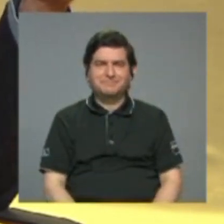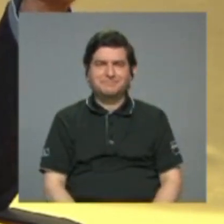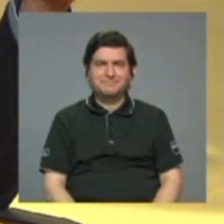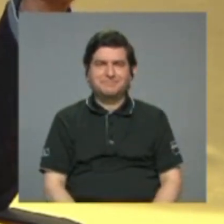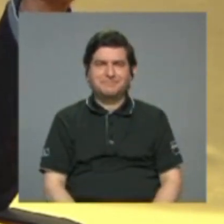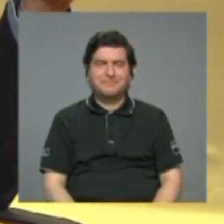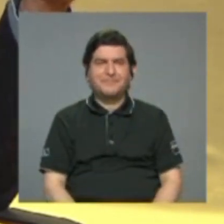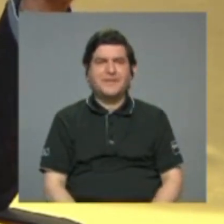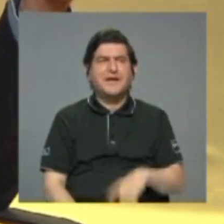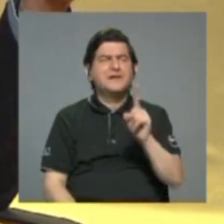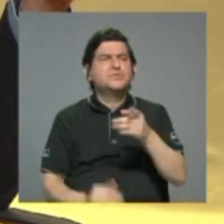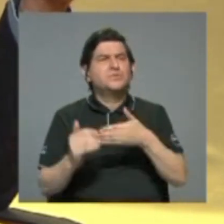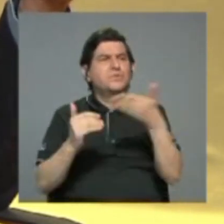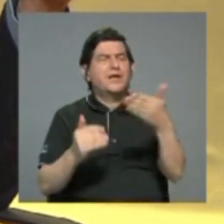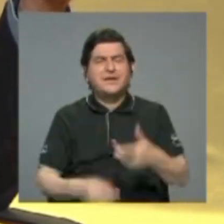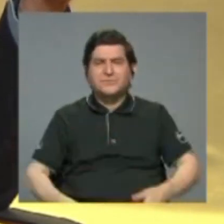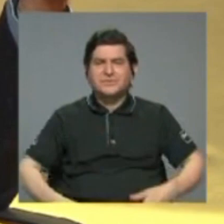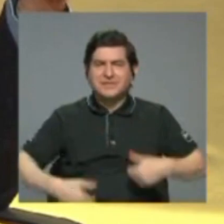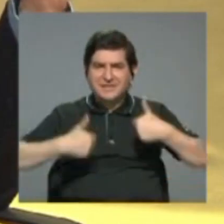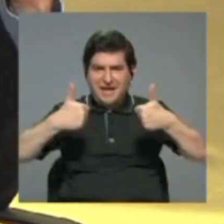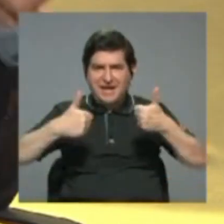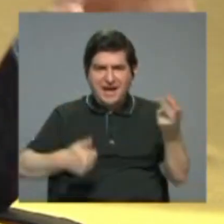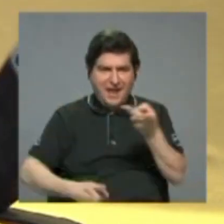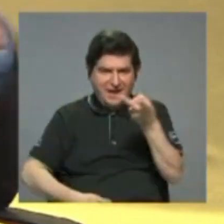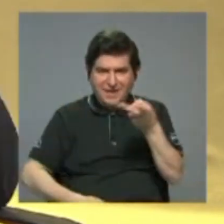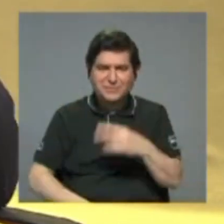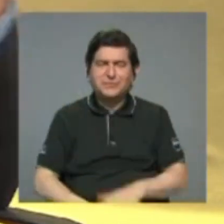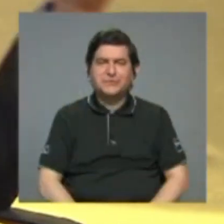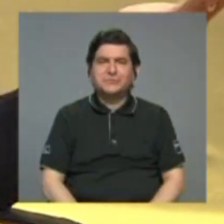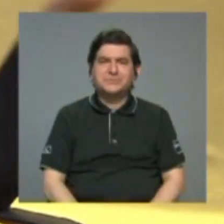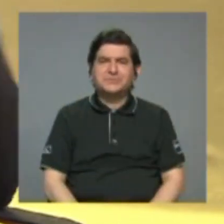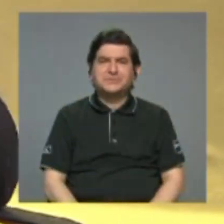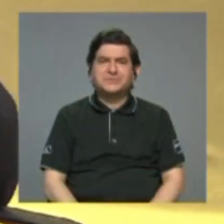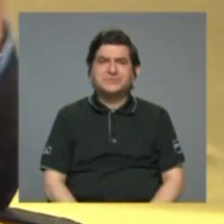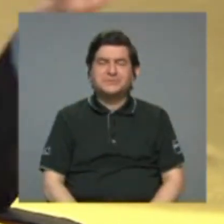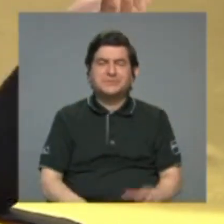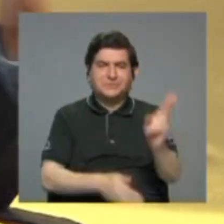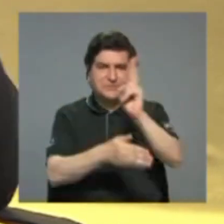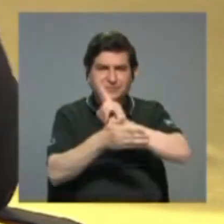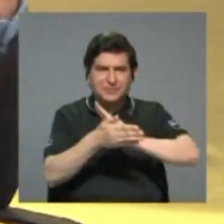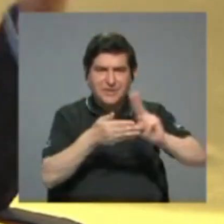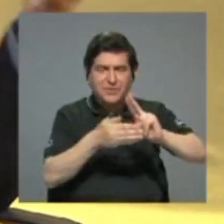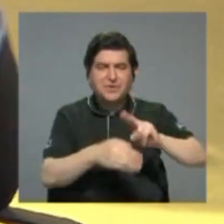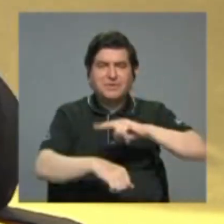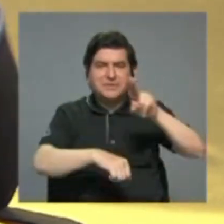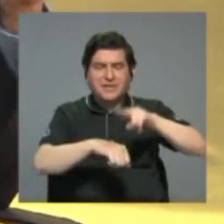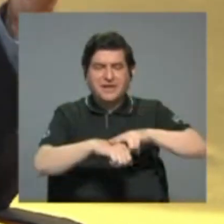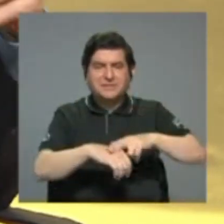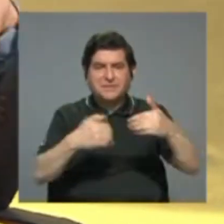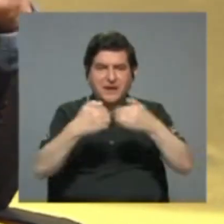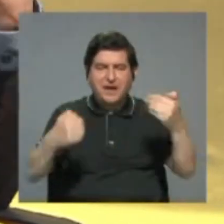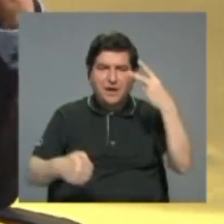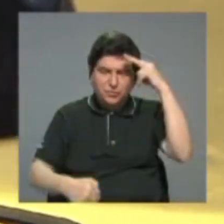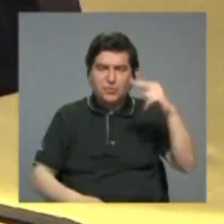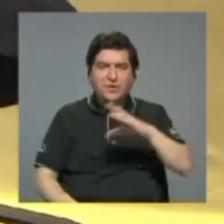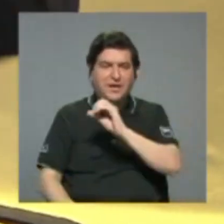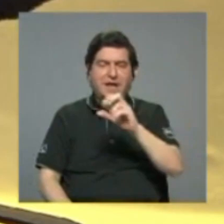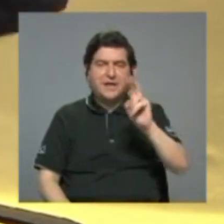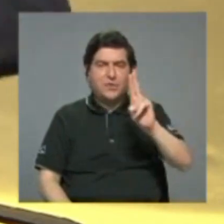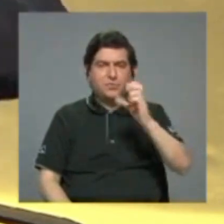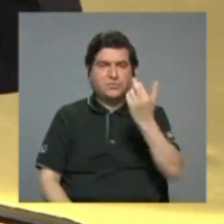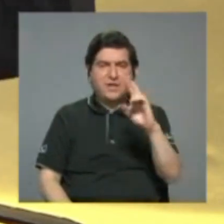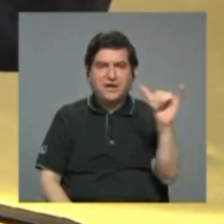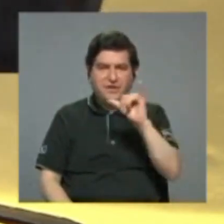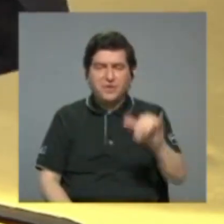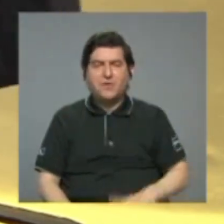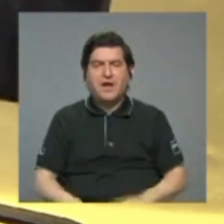esta es una de estas cosas de ganar. Tanto la UNAM como la UCR ganan de estos procesos, pero además a